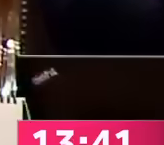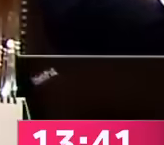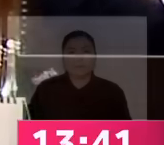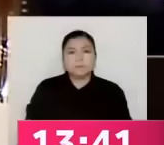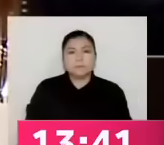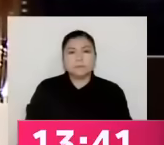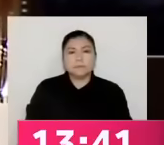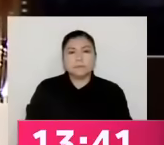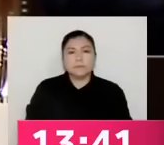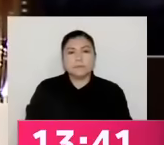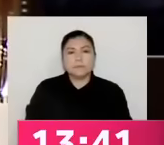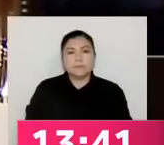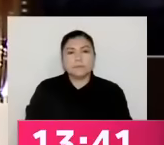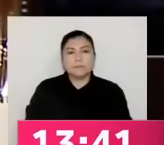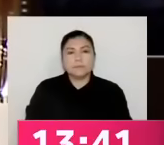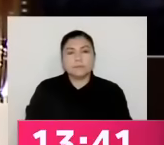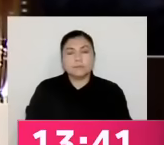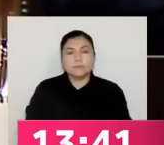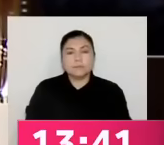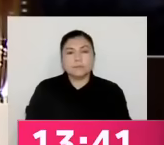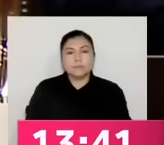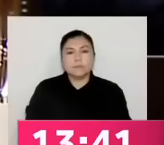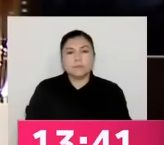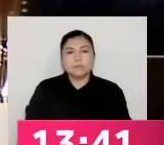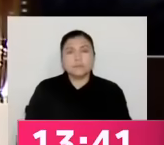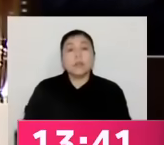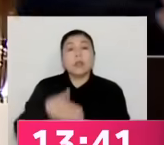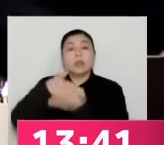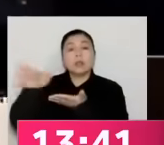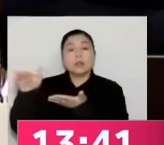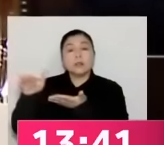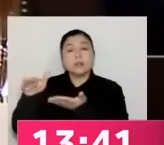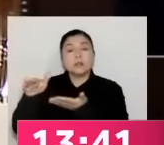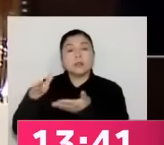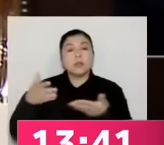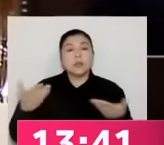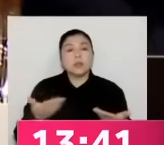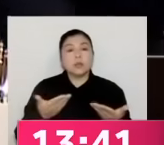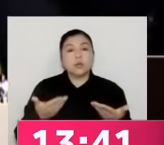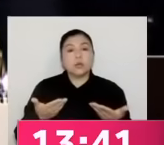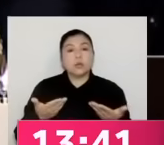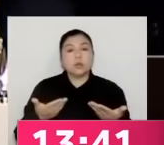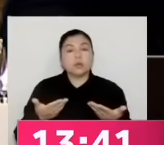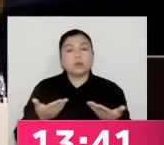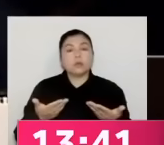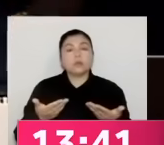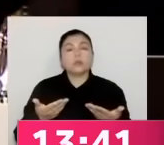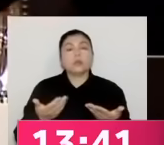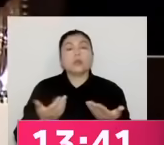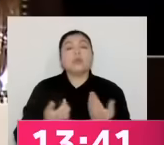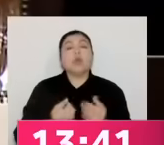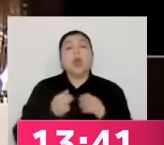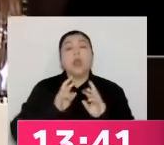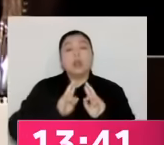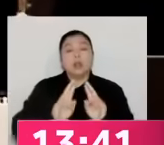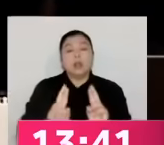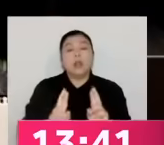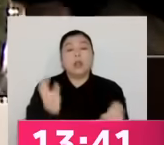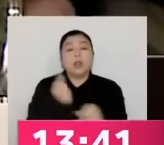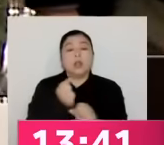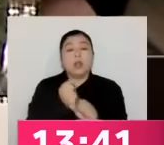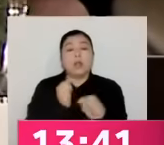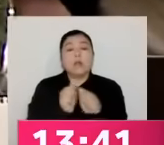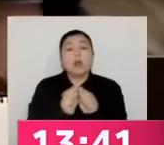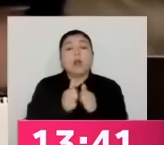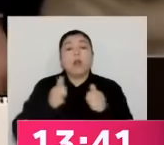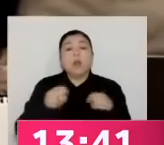Cordero hizo uso de la intervención respectiva y habló en la sala comentando que ella estaba en